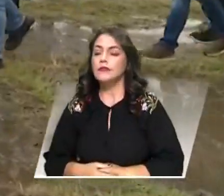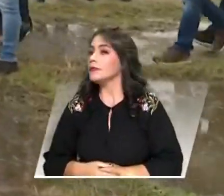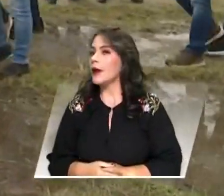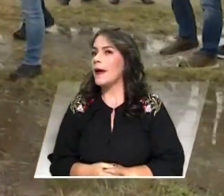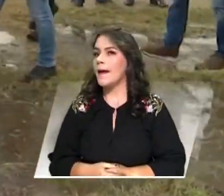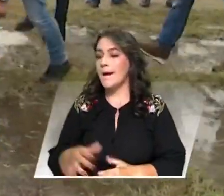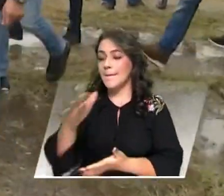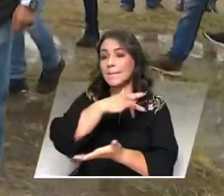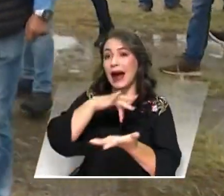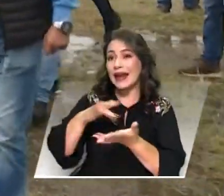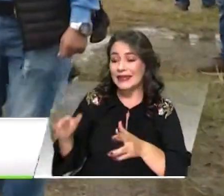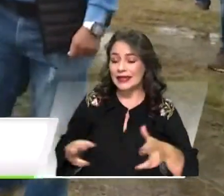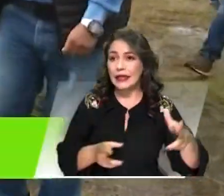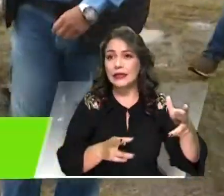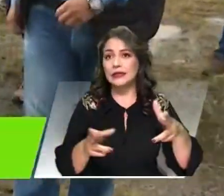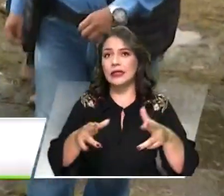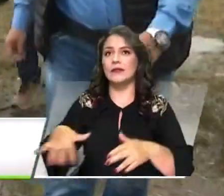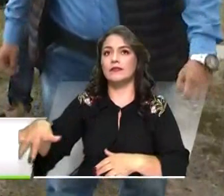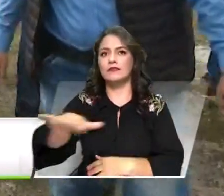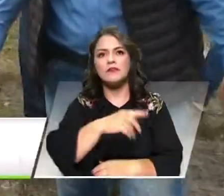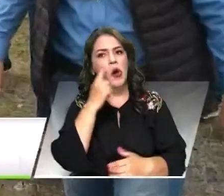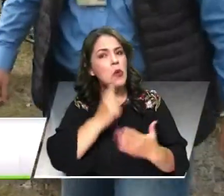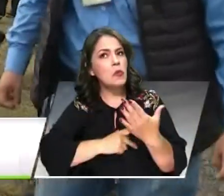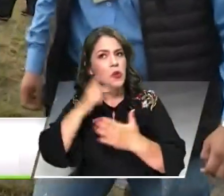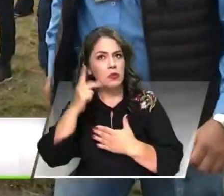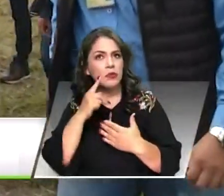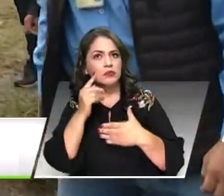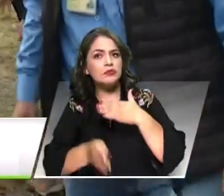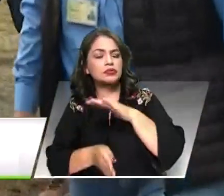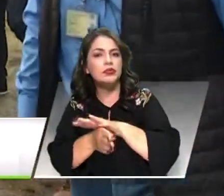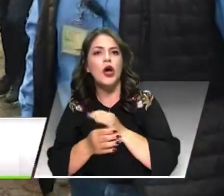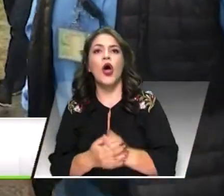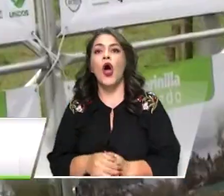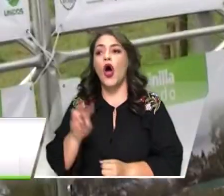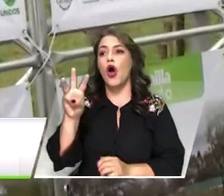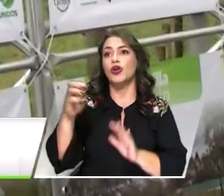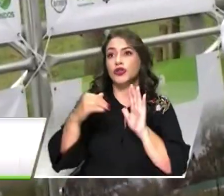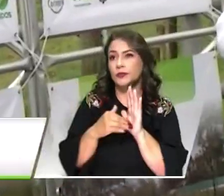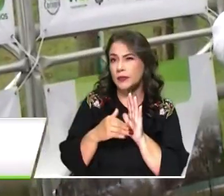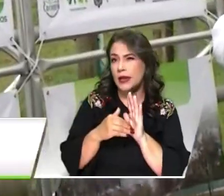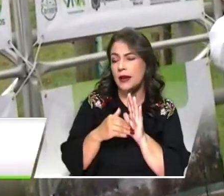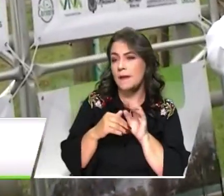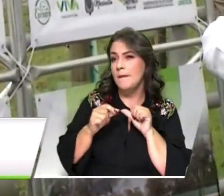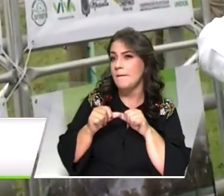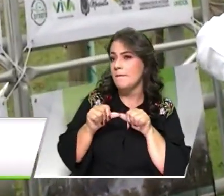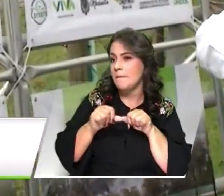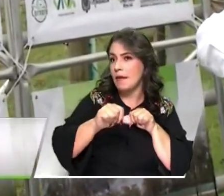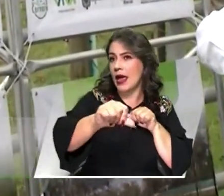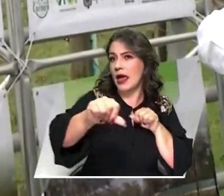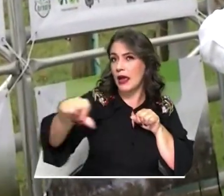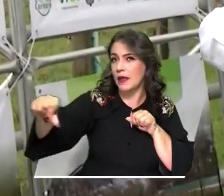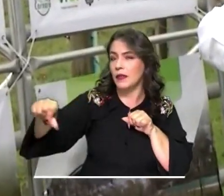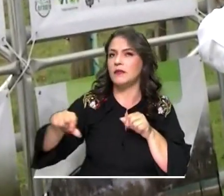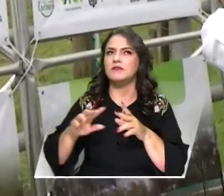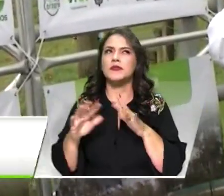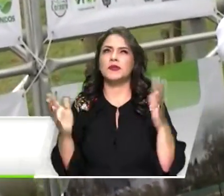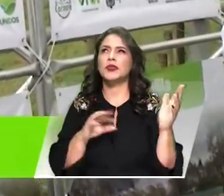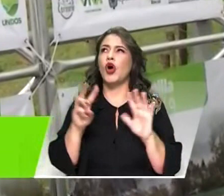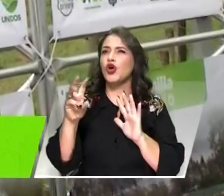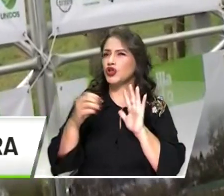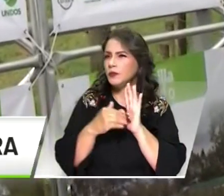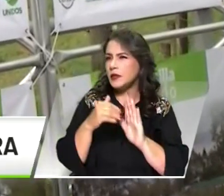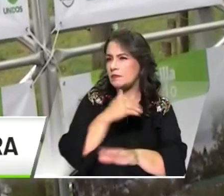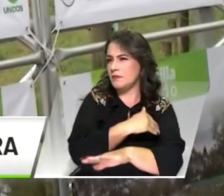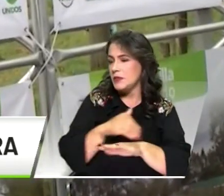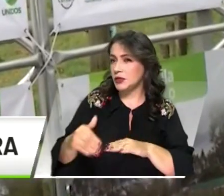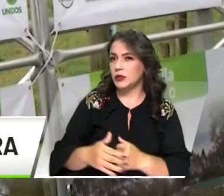Parques del río Marinilla es el proyecto más avanzado, con una intervención de 8.000 metros cuadrados de espacio público y una inversión de 8.000 millones de pesos.